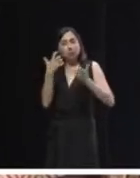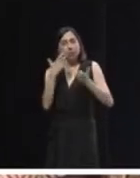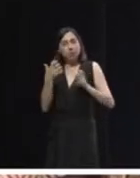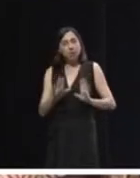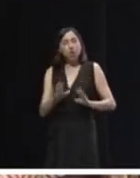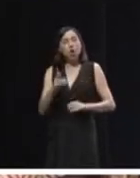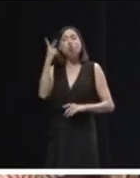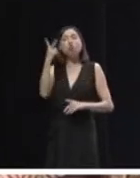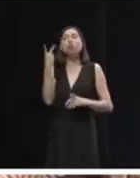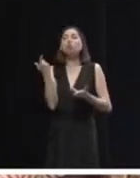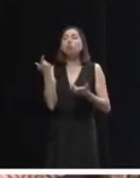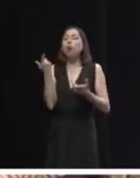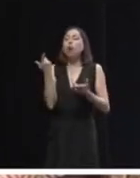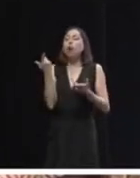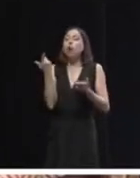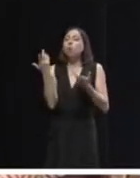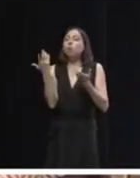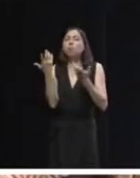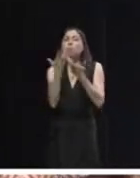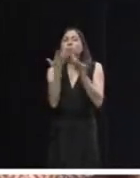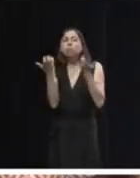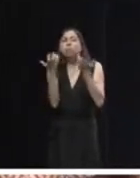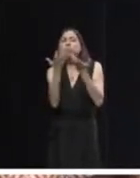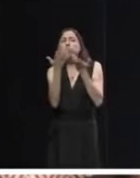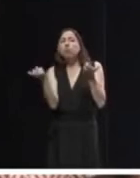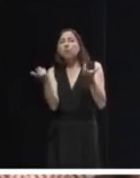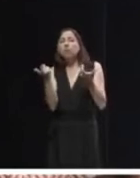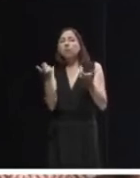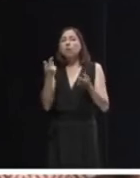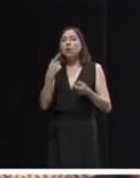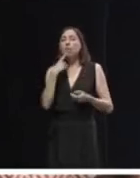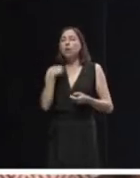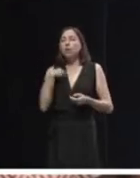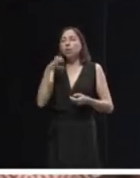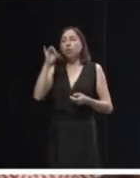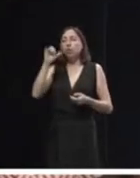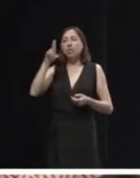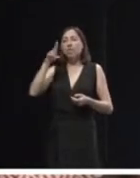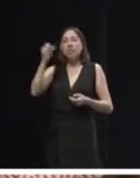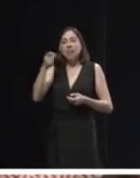de comentarios que se han repetido muchas veces, ¿no? Sierra, qué valiente eres.